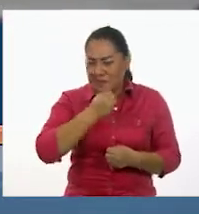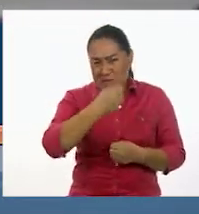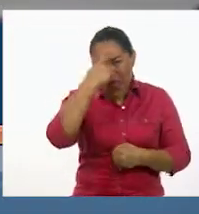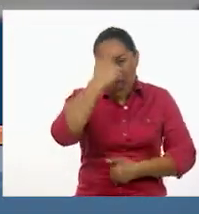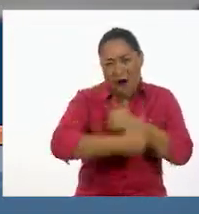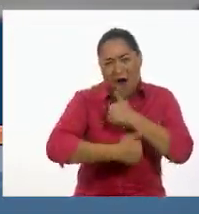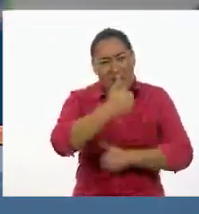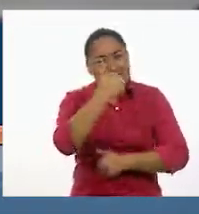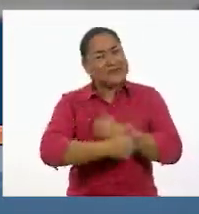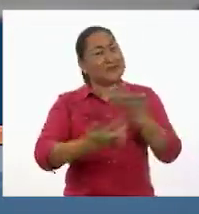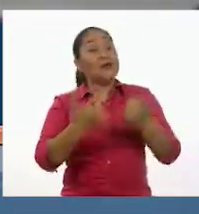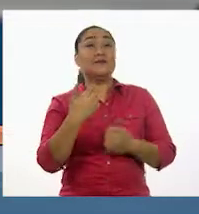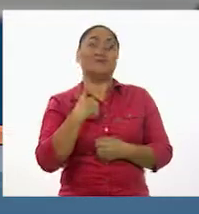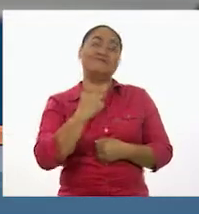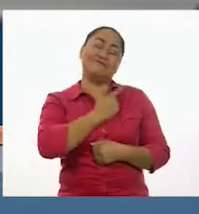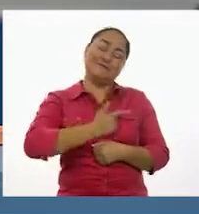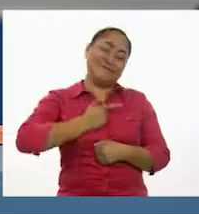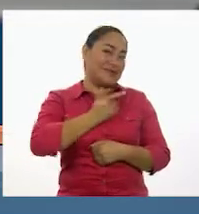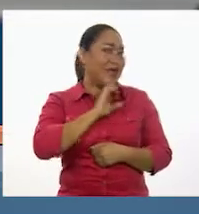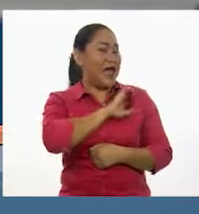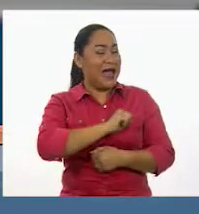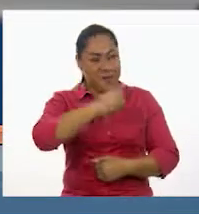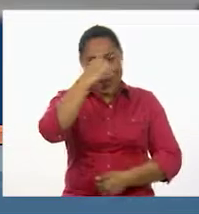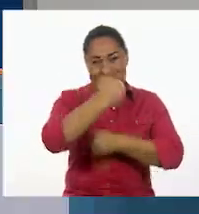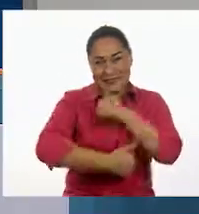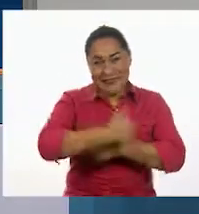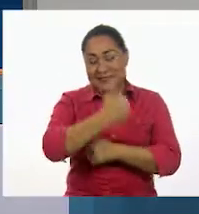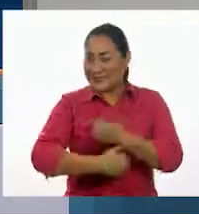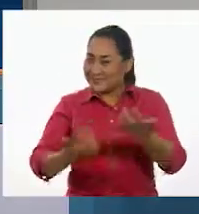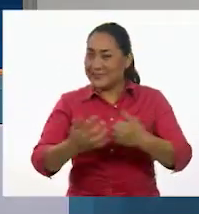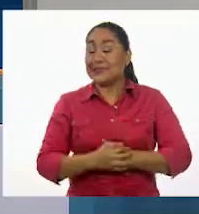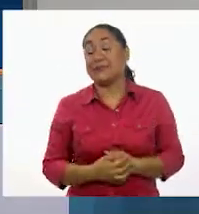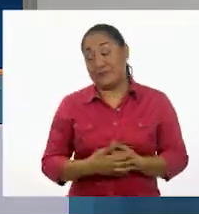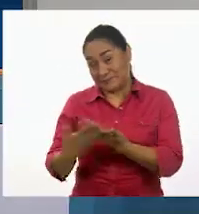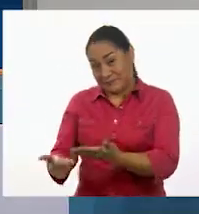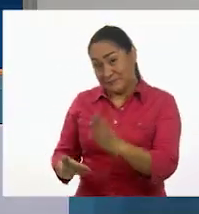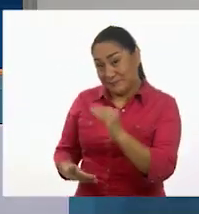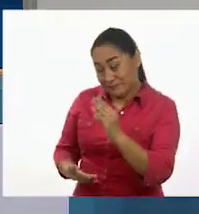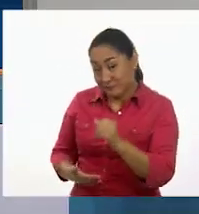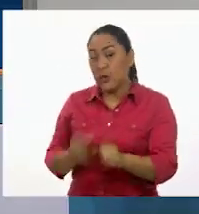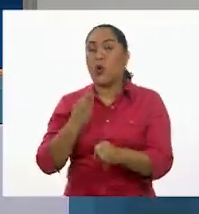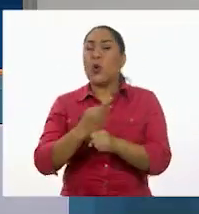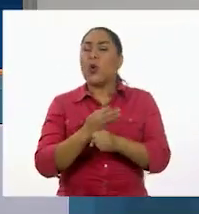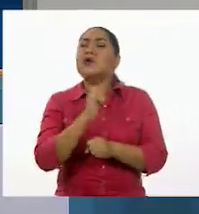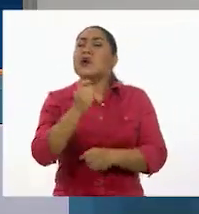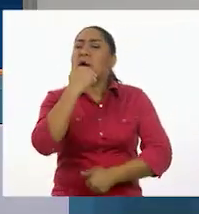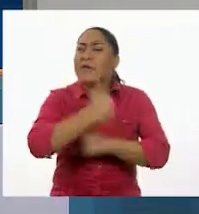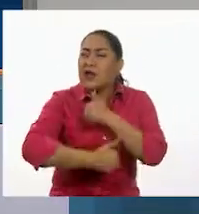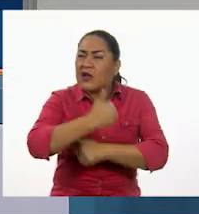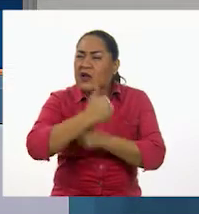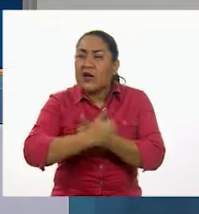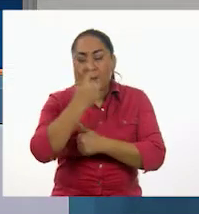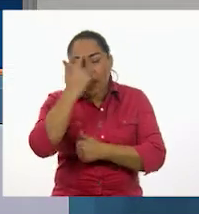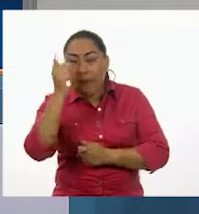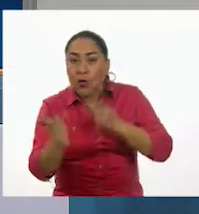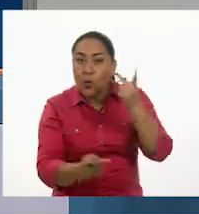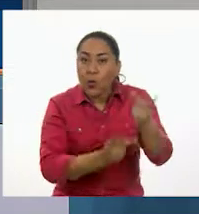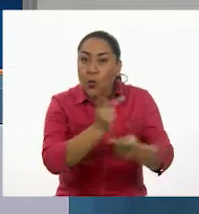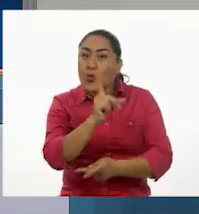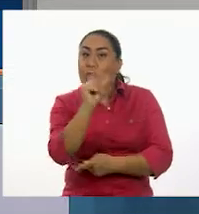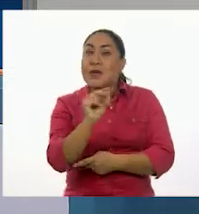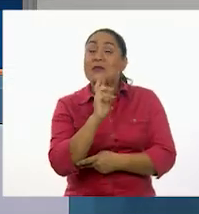y a mí me encantan los concursos. De hecho, querido Ton, vamos a hacer un concurso de preguntas y respuestas y con